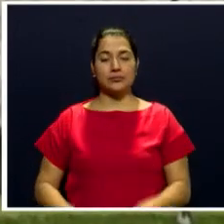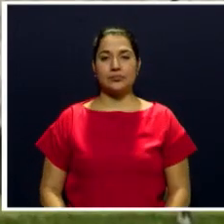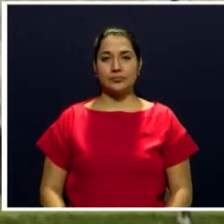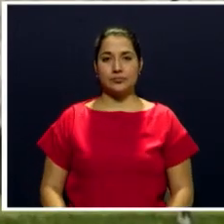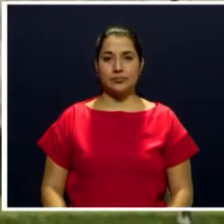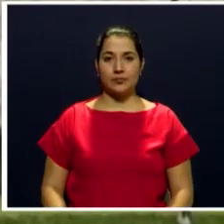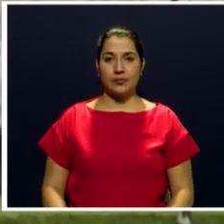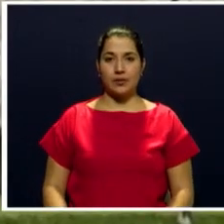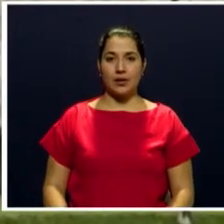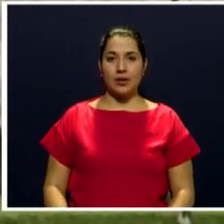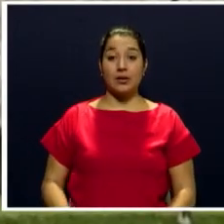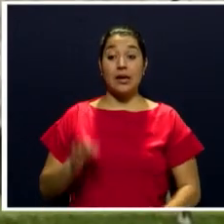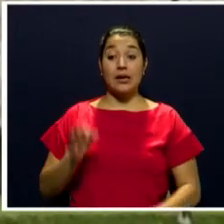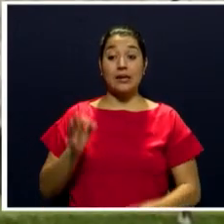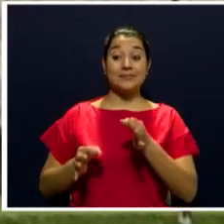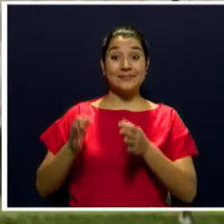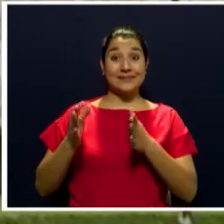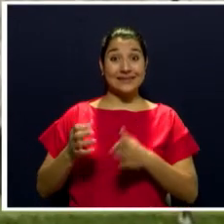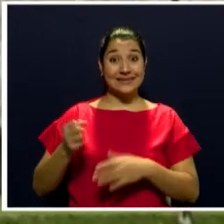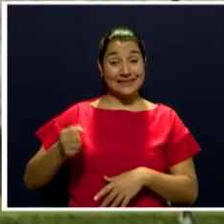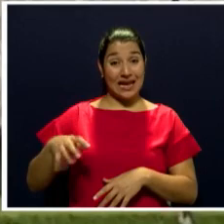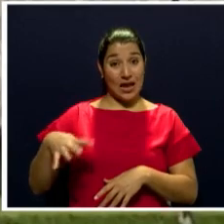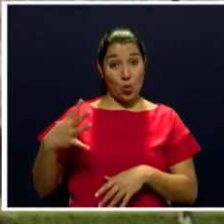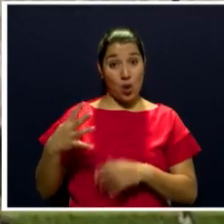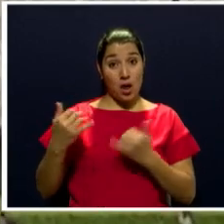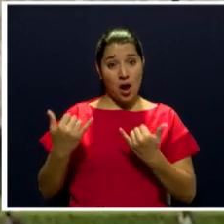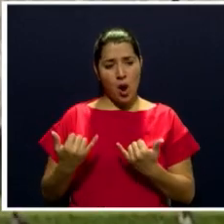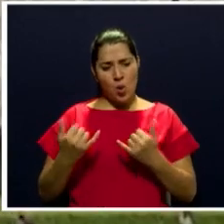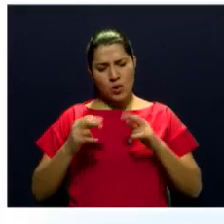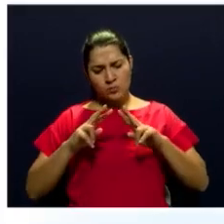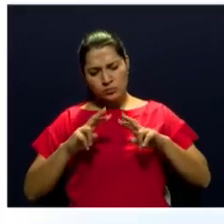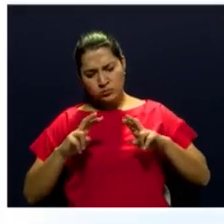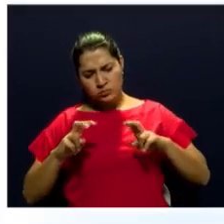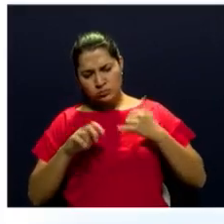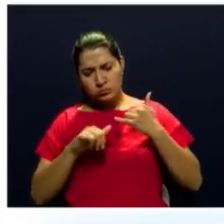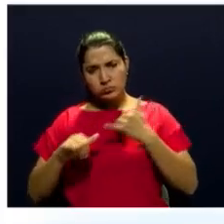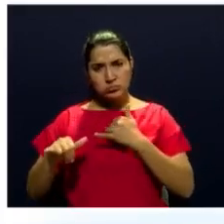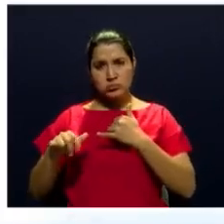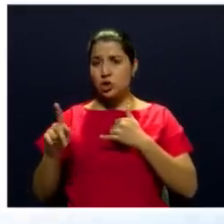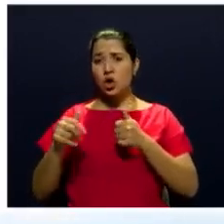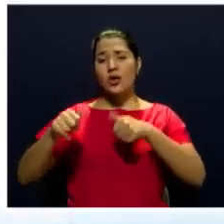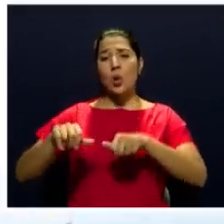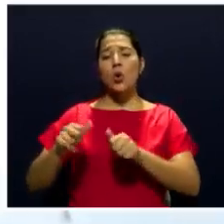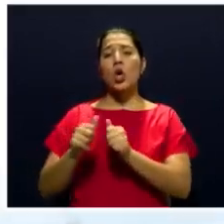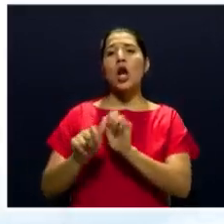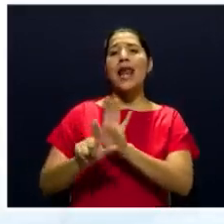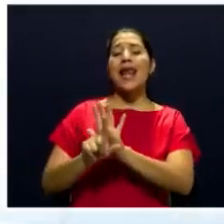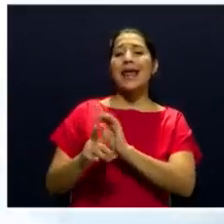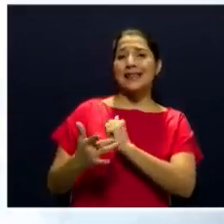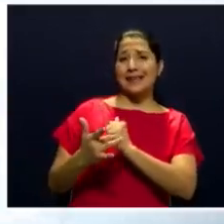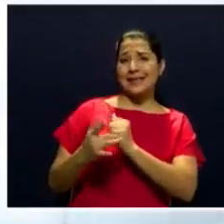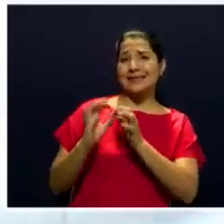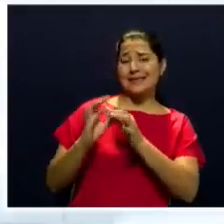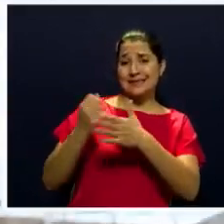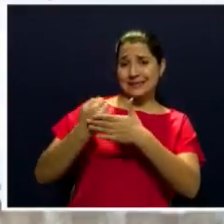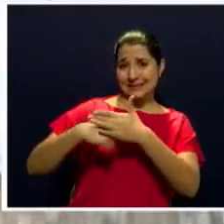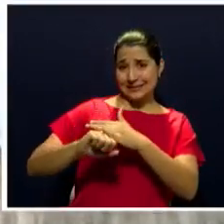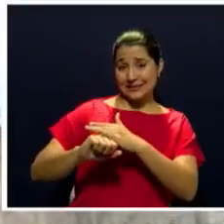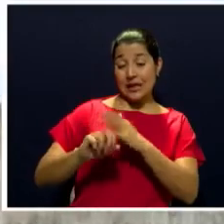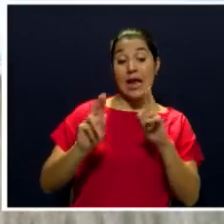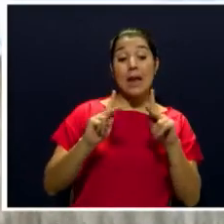Los magistrados de la Sala Cuarta estudiarán una acción de inconstitucionalidad contra la norma técnica del aborto terapéutico. La fracción de